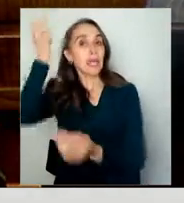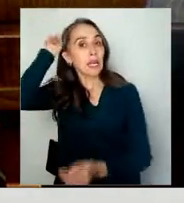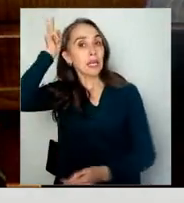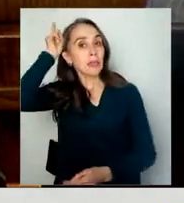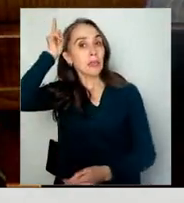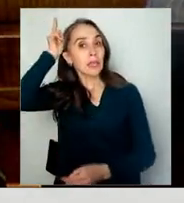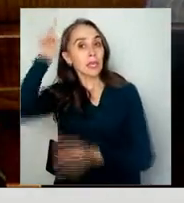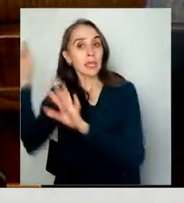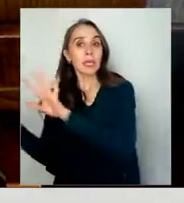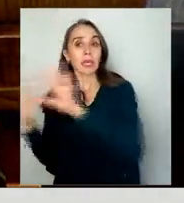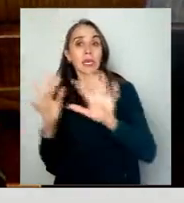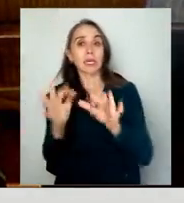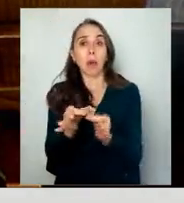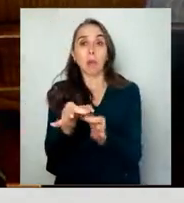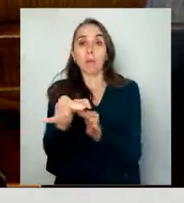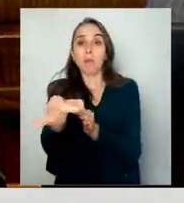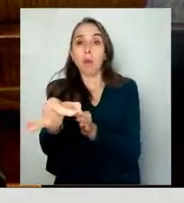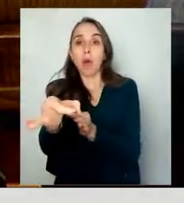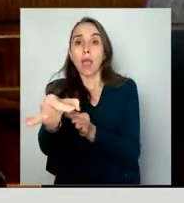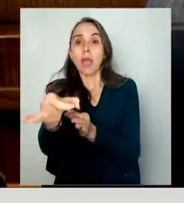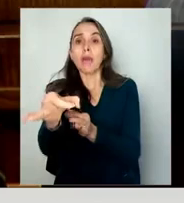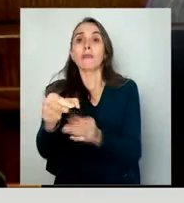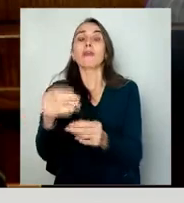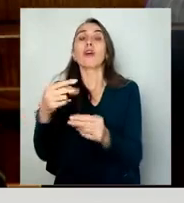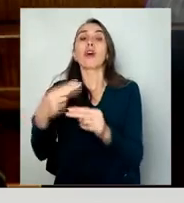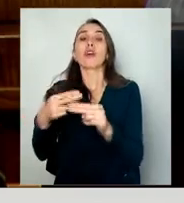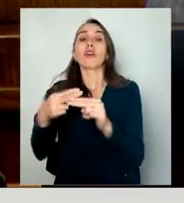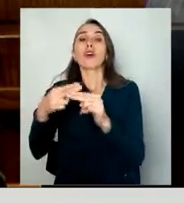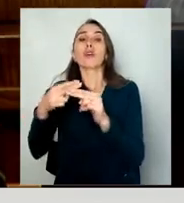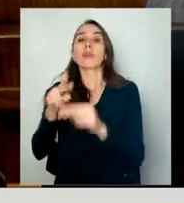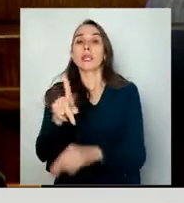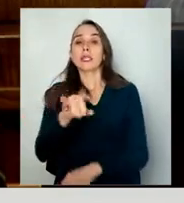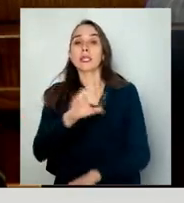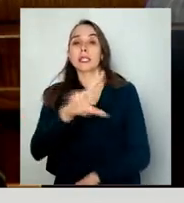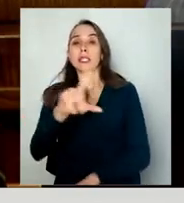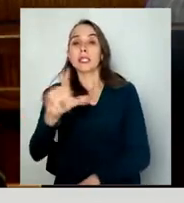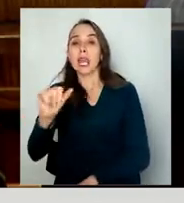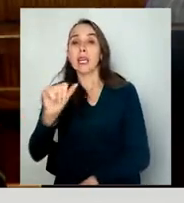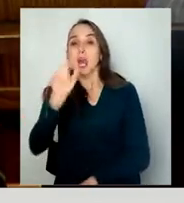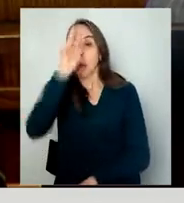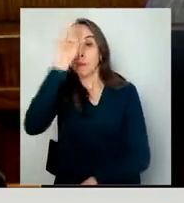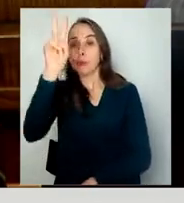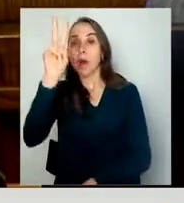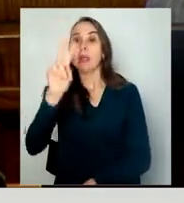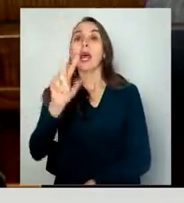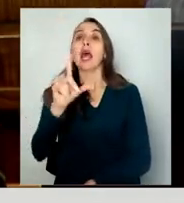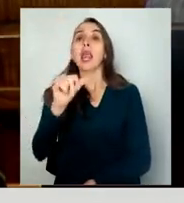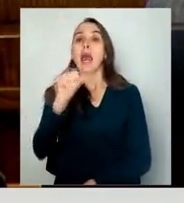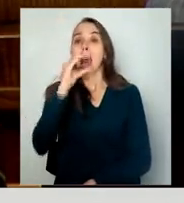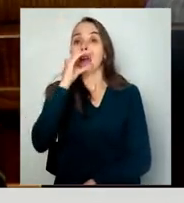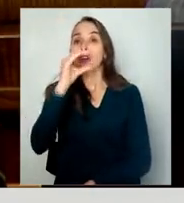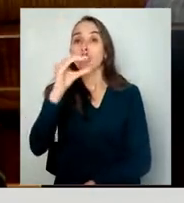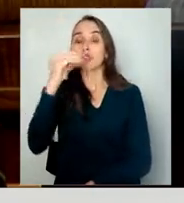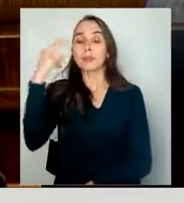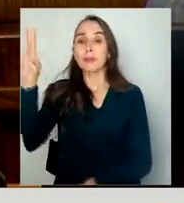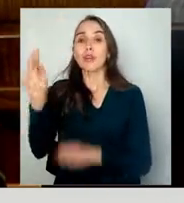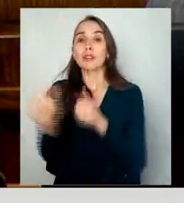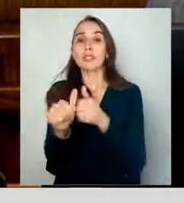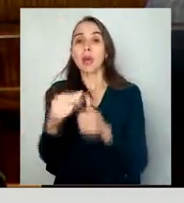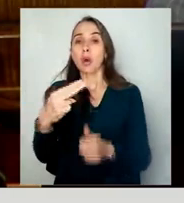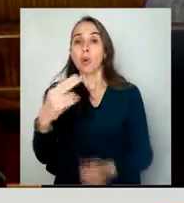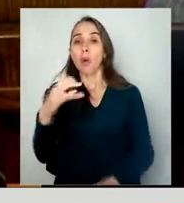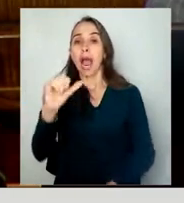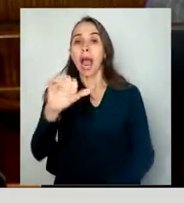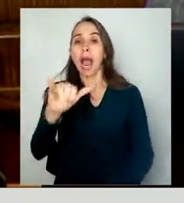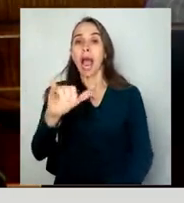pueblo ubicado en la sierra peruana de la concepción en las proximidades de Huancayo iniciado el combate